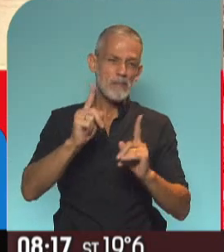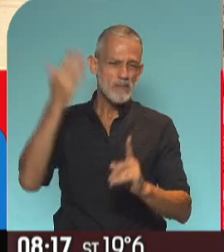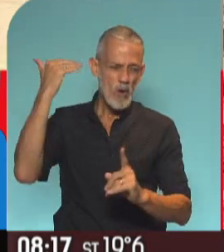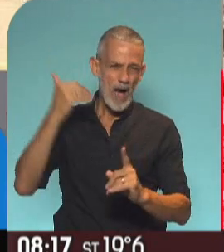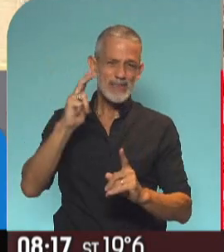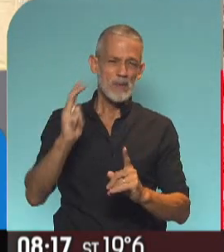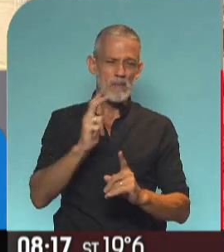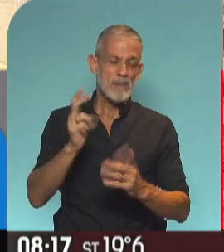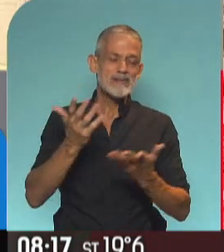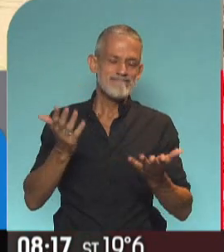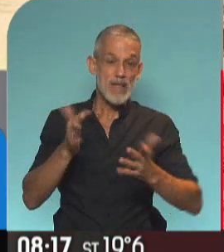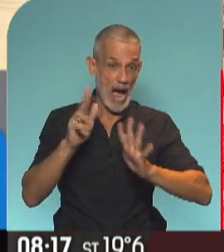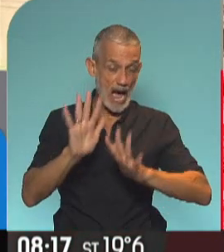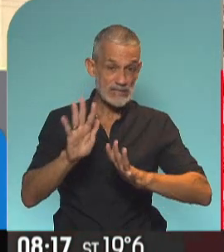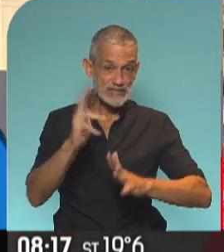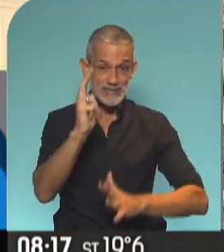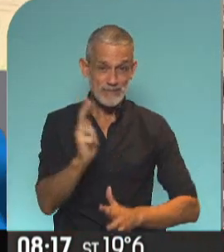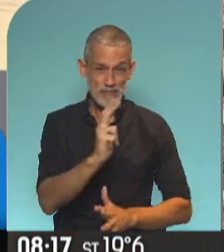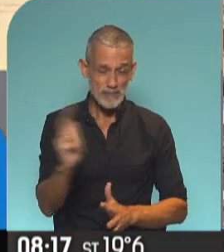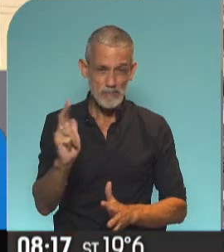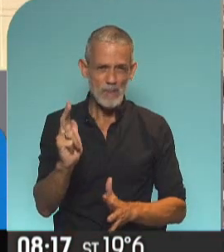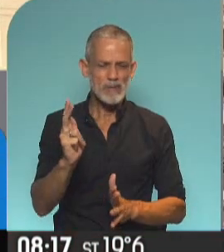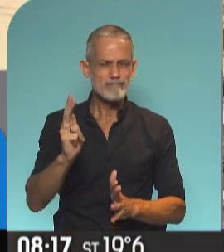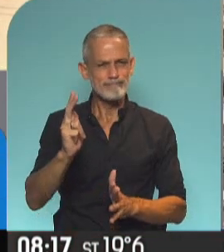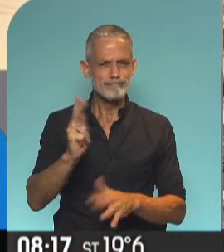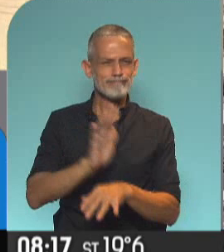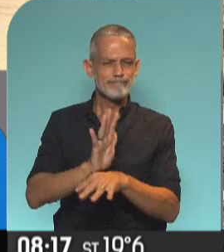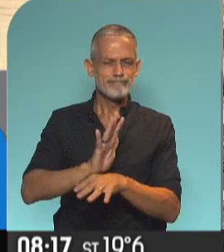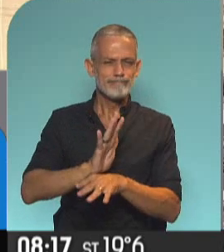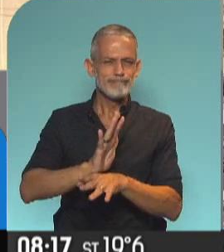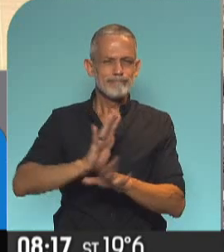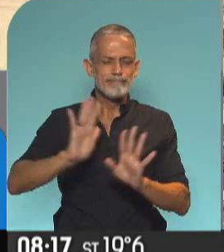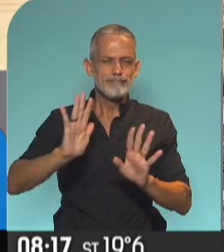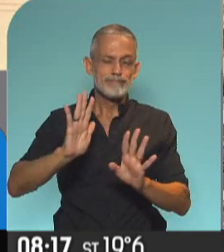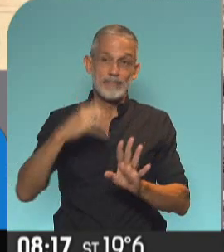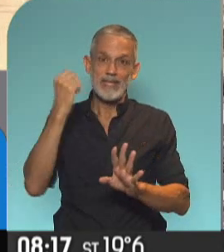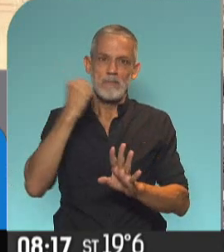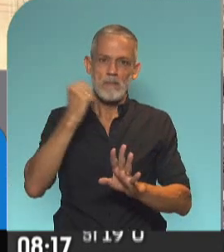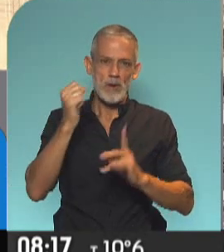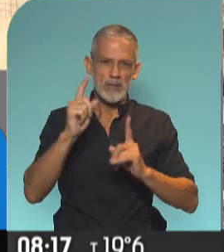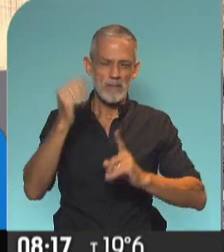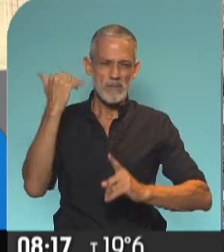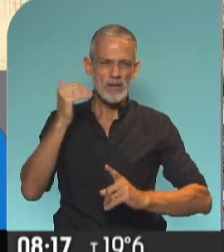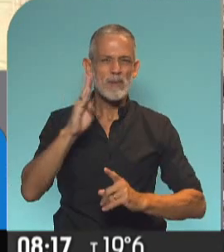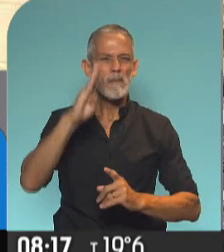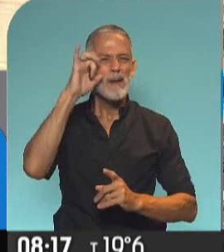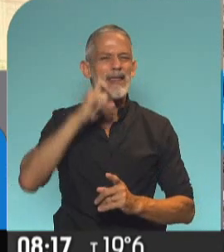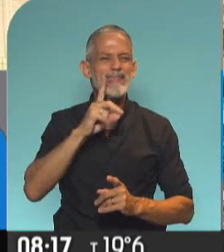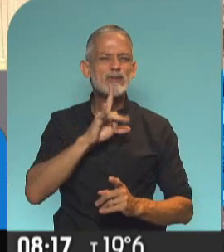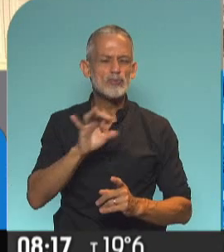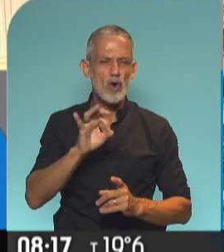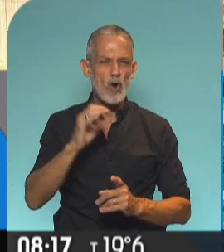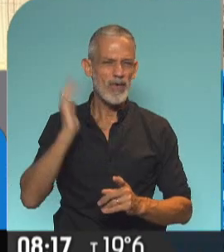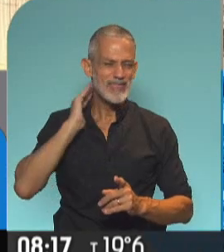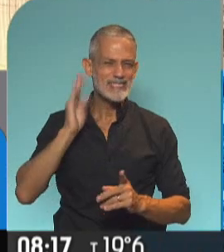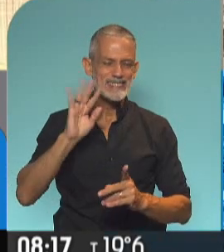Cuando empieza una manera, como hizo un gesto tan importantísimo el de Benedicto XVI, de darse